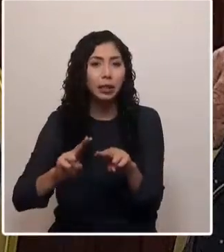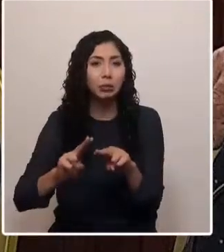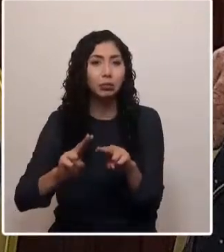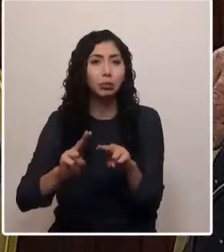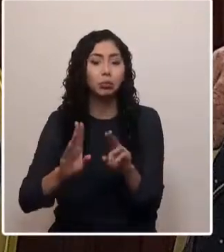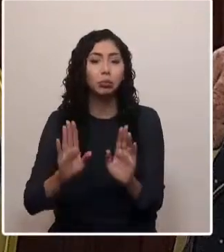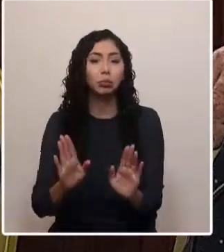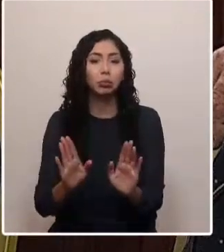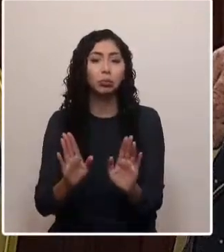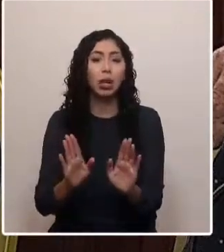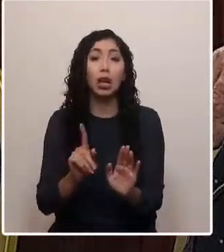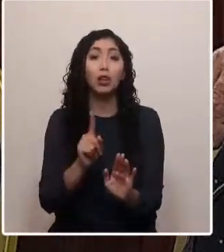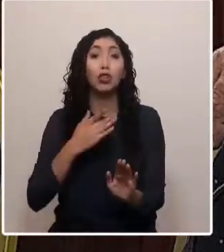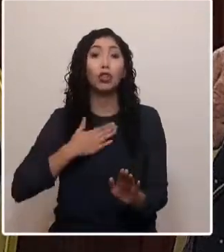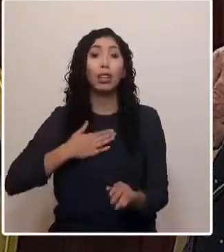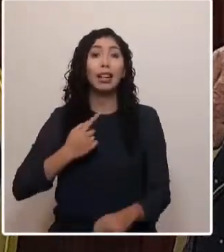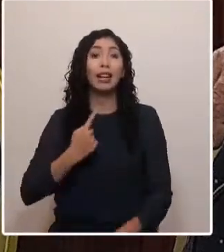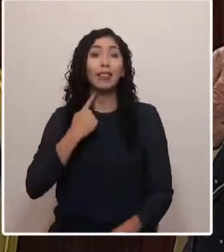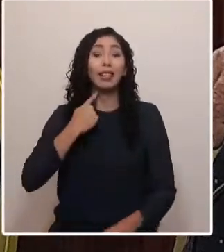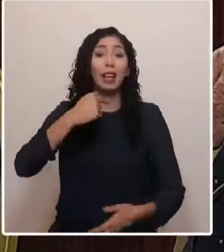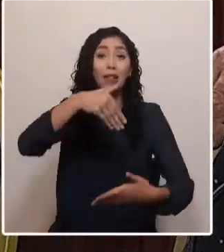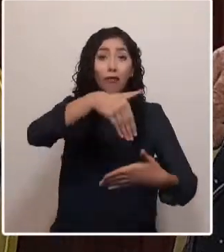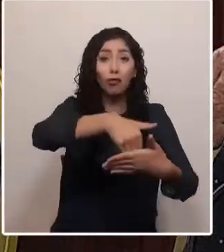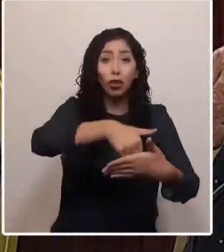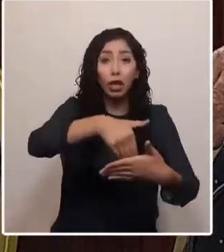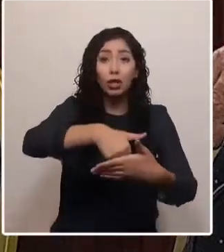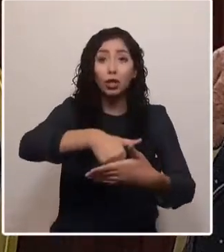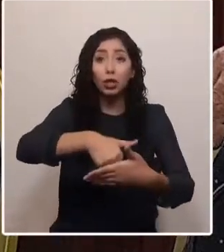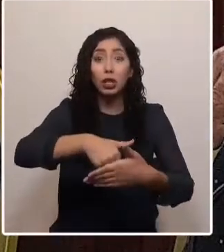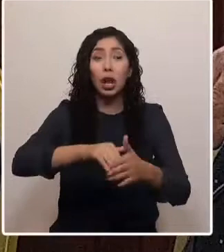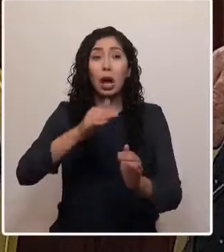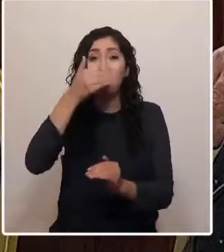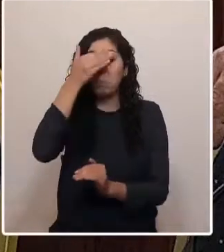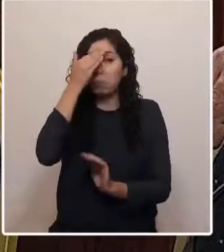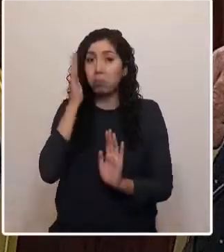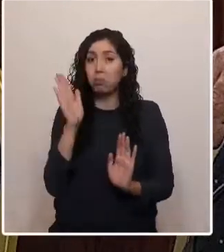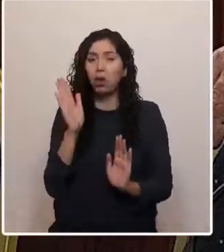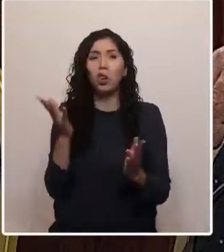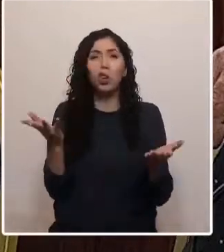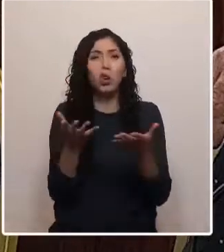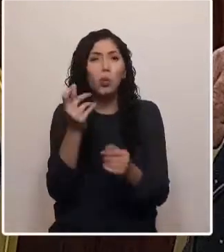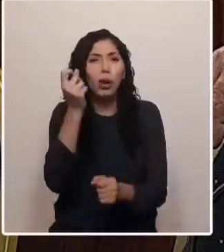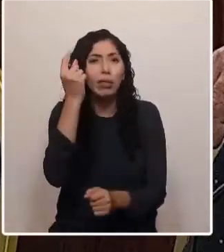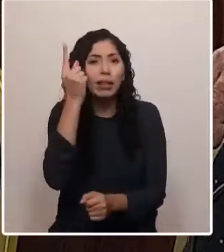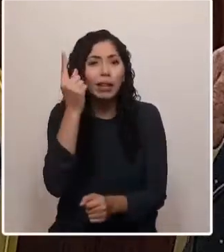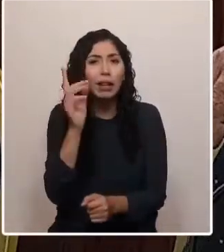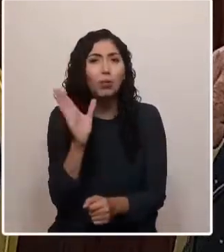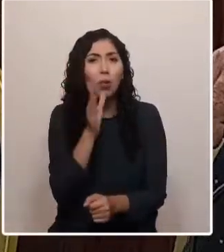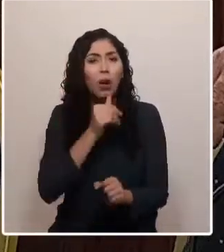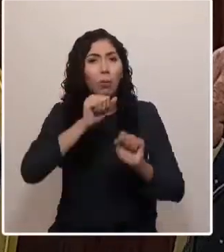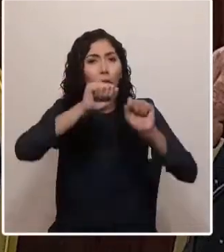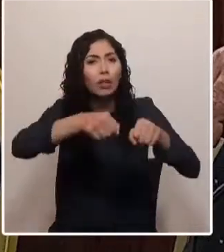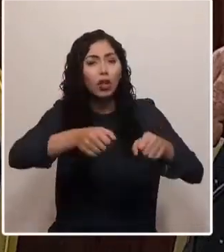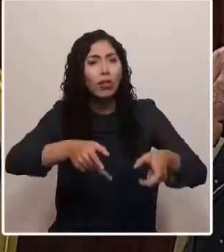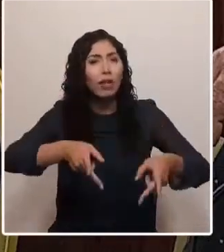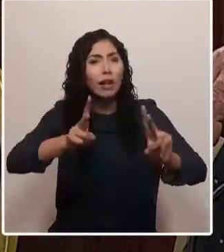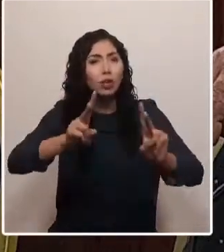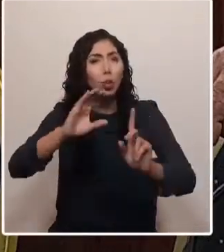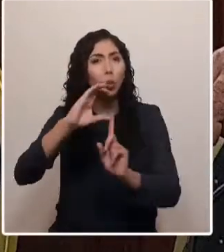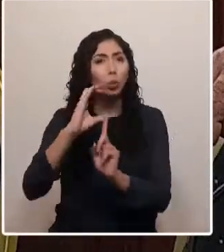afectar las votaciones. ¿Cómo entender que no se aprueben derechos culturales de los pueblos